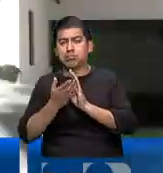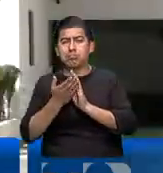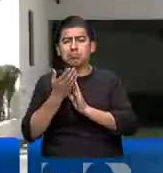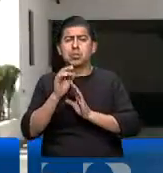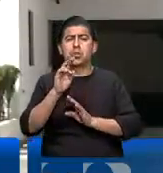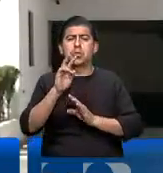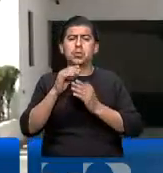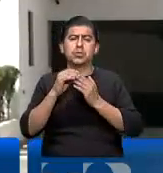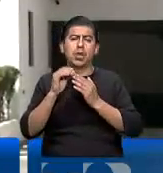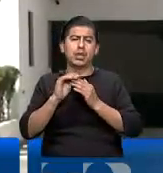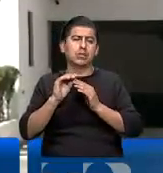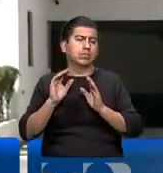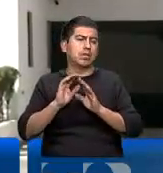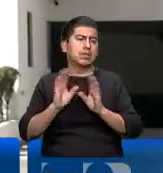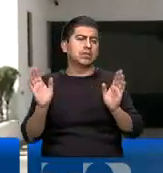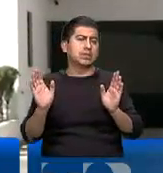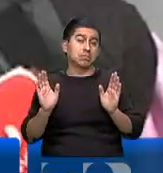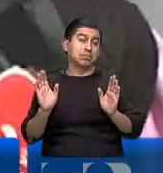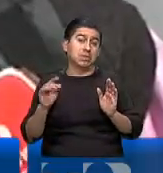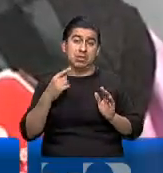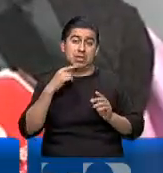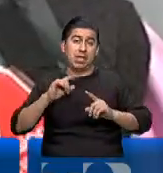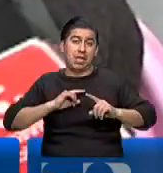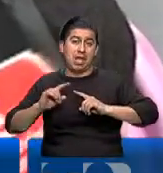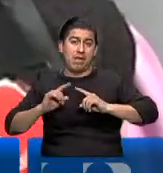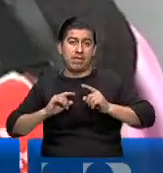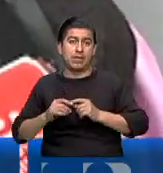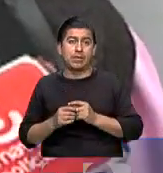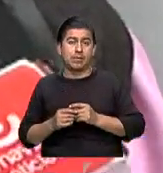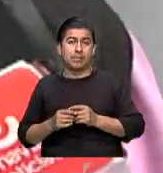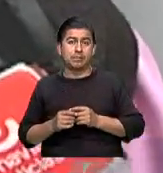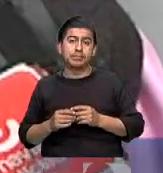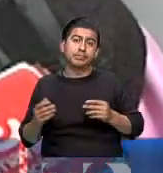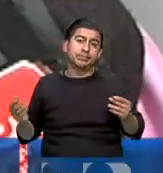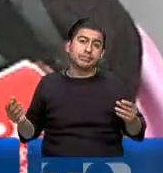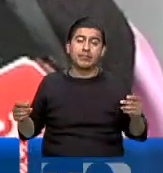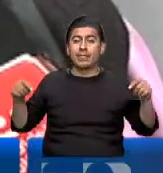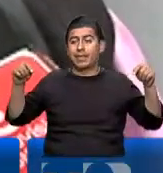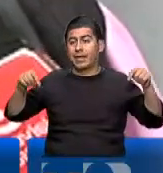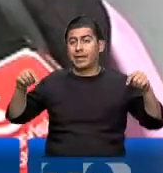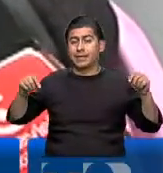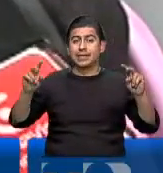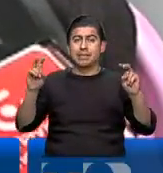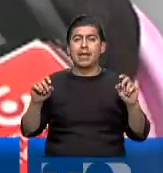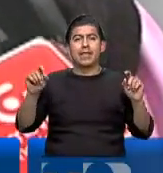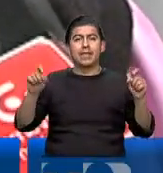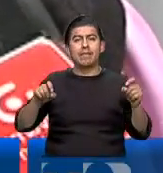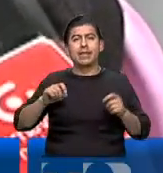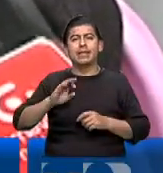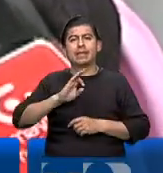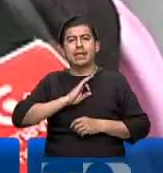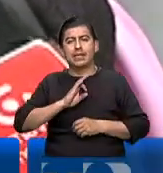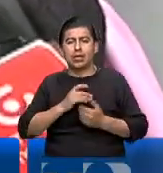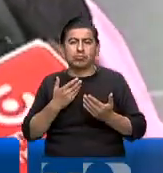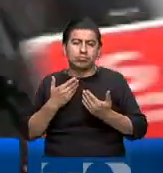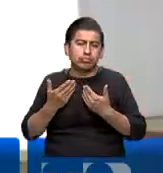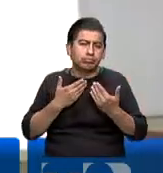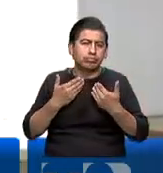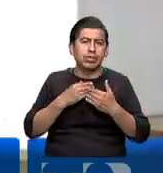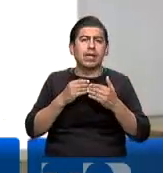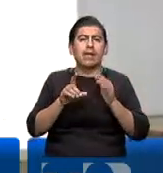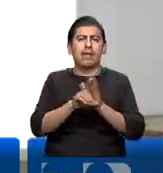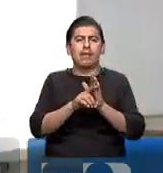que actualmente se ubique el salario básico unificado este es un tema que debe ser tratado técnica y legalmente